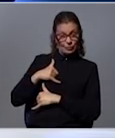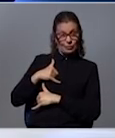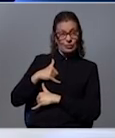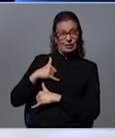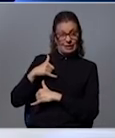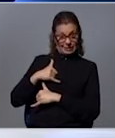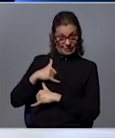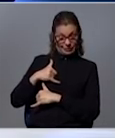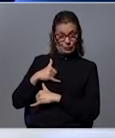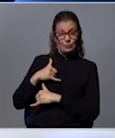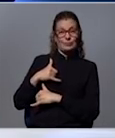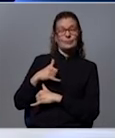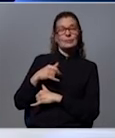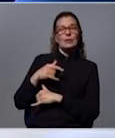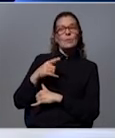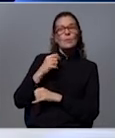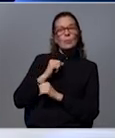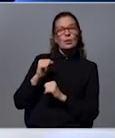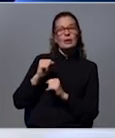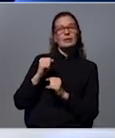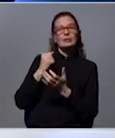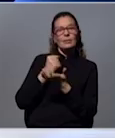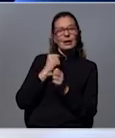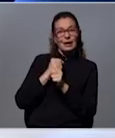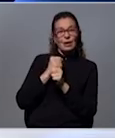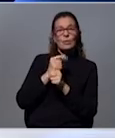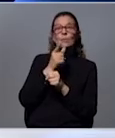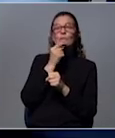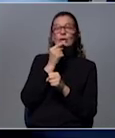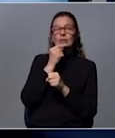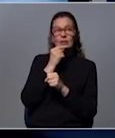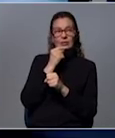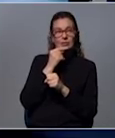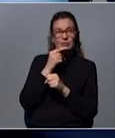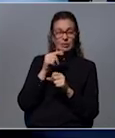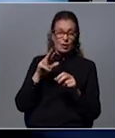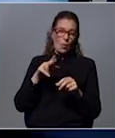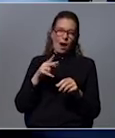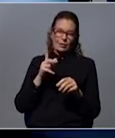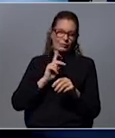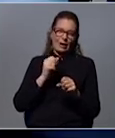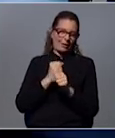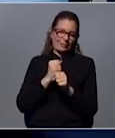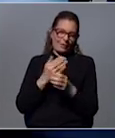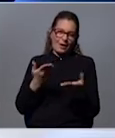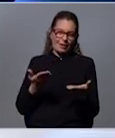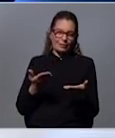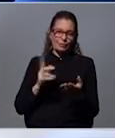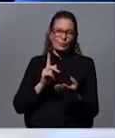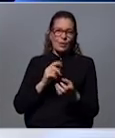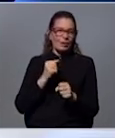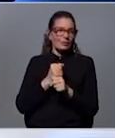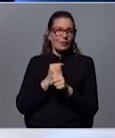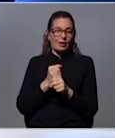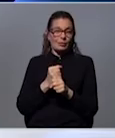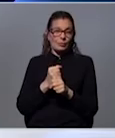ejército nacional debe cumplir funciones policiales y vas a estar doblada como no se ha aplicado y no lo han aplicado en